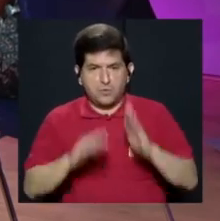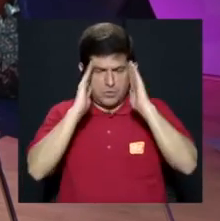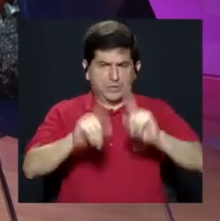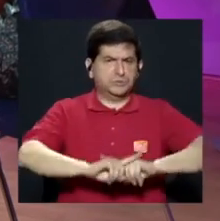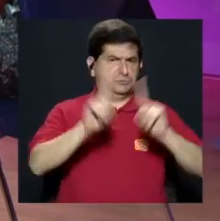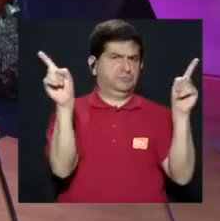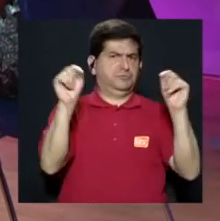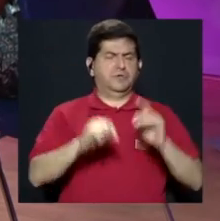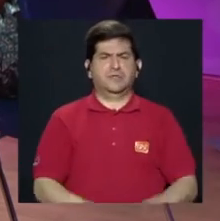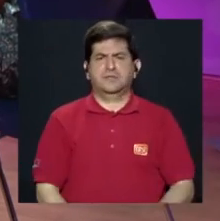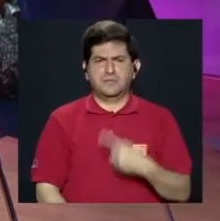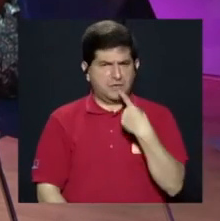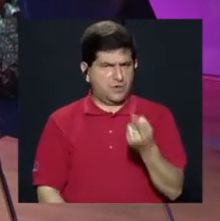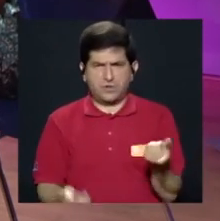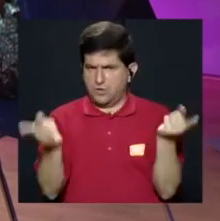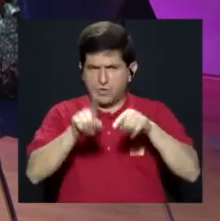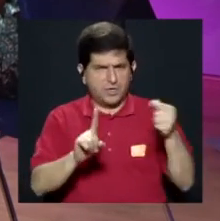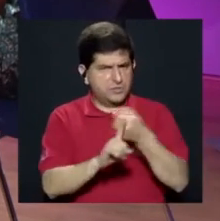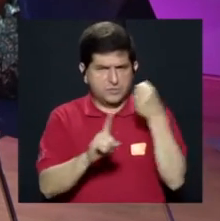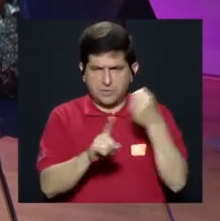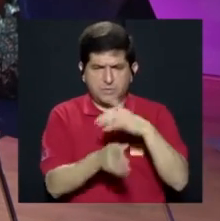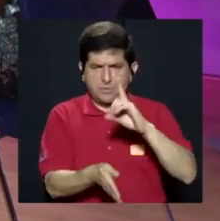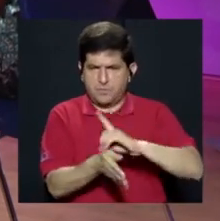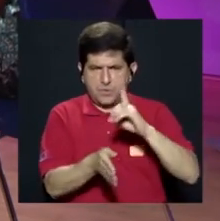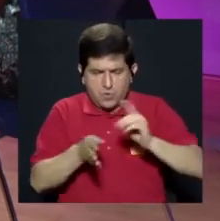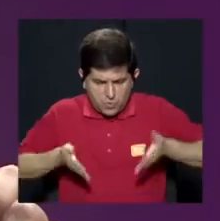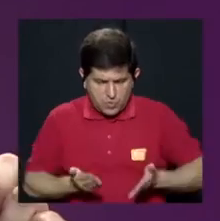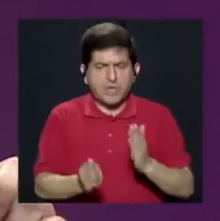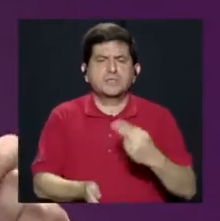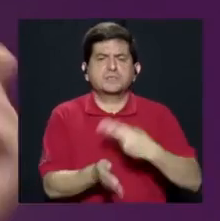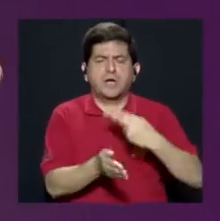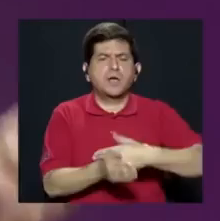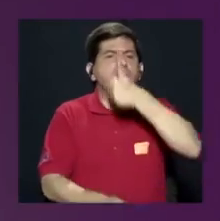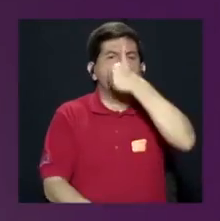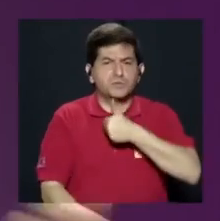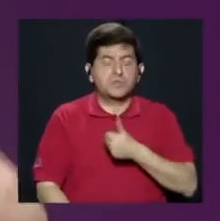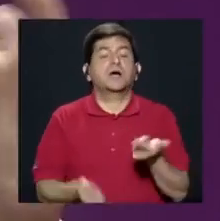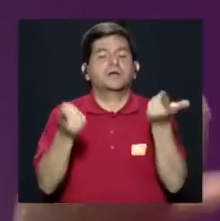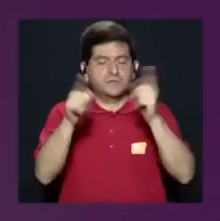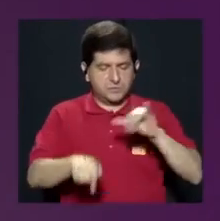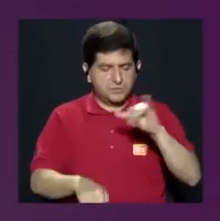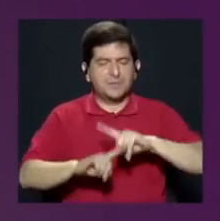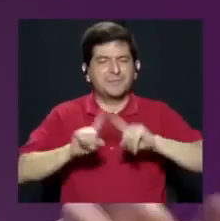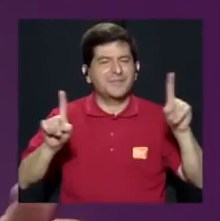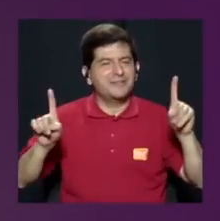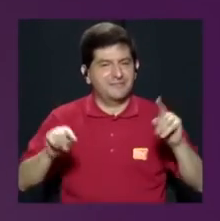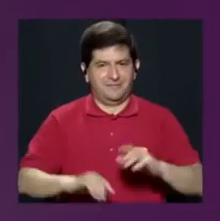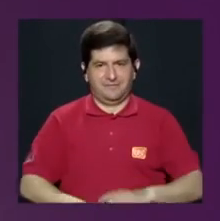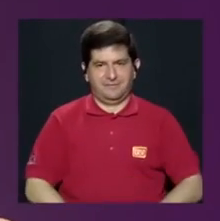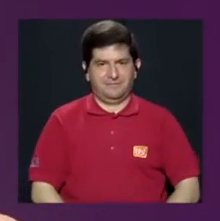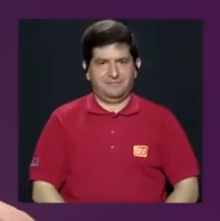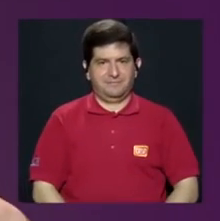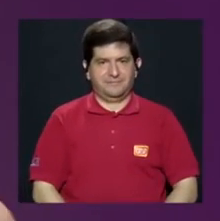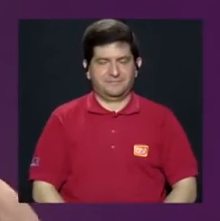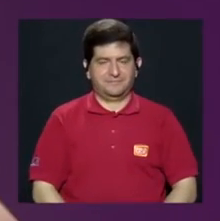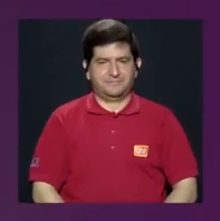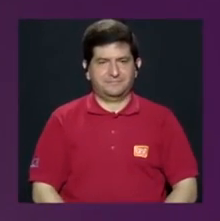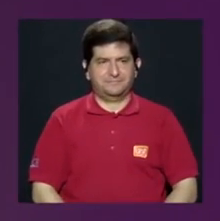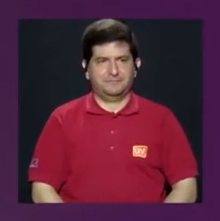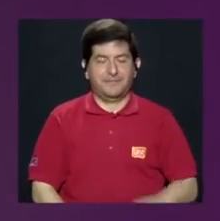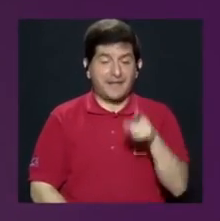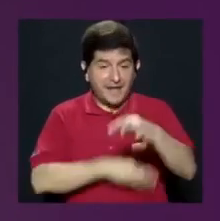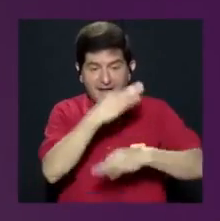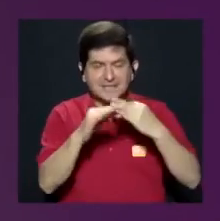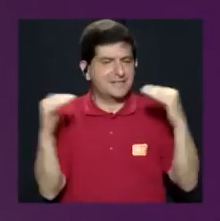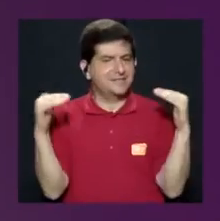muy distinto. No estoy diciendo que no ocurra violencia obstétrica en los hospitales privados de este país, porque ocurre, pero es diferente. Entonces, ese